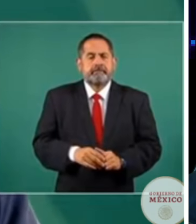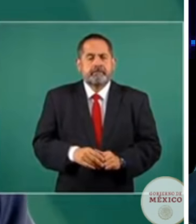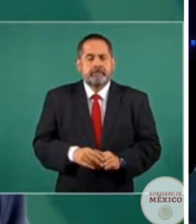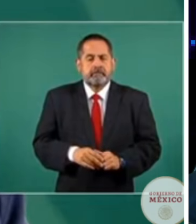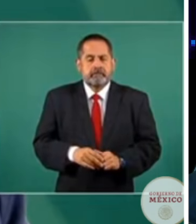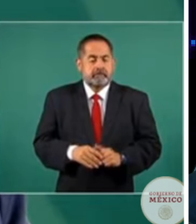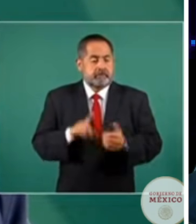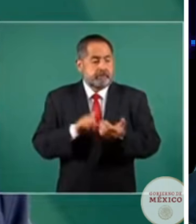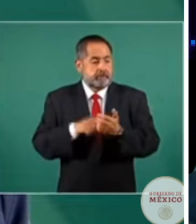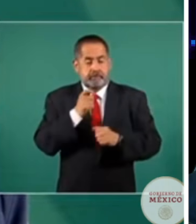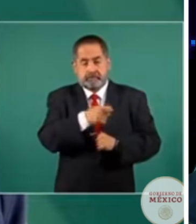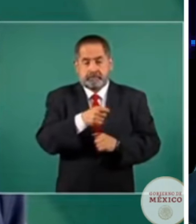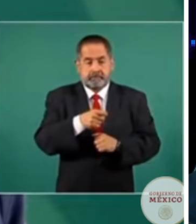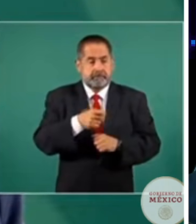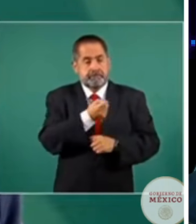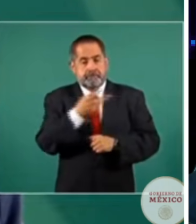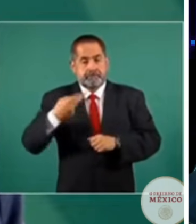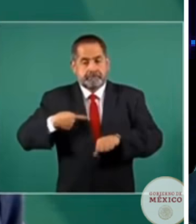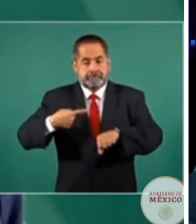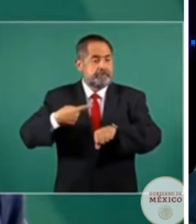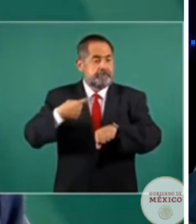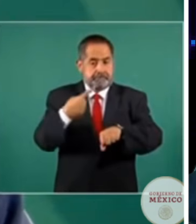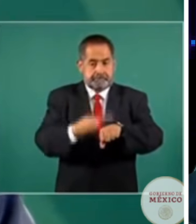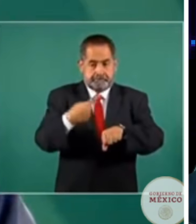En el caso de enfermos,